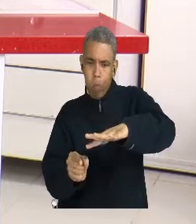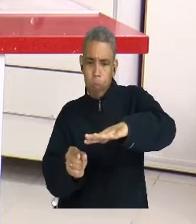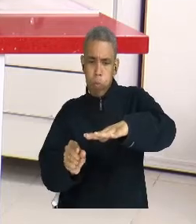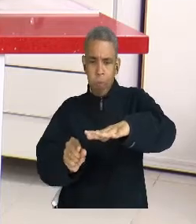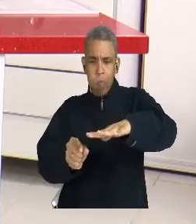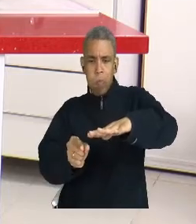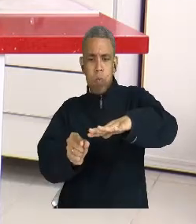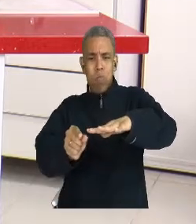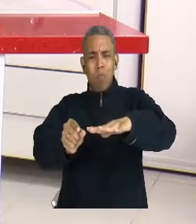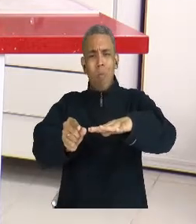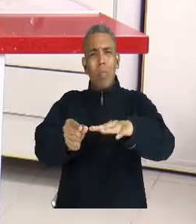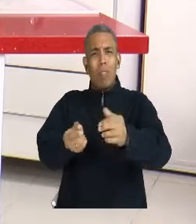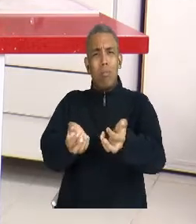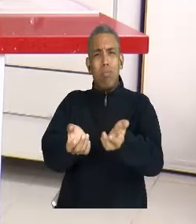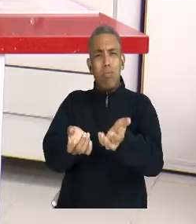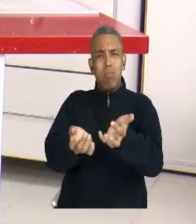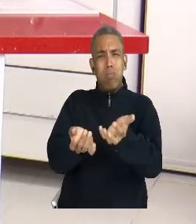cómo estamos.